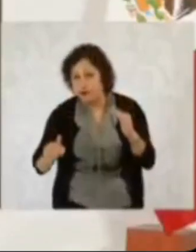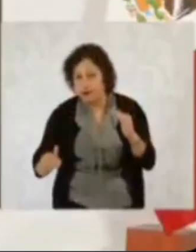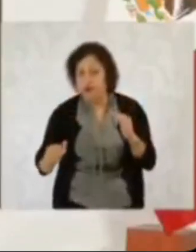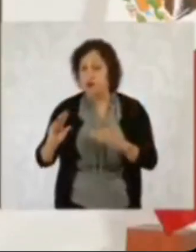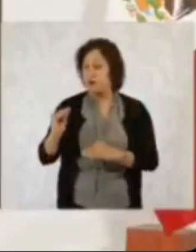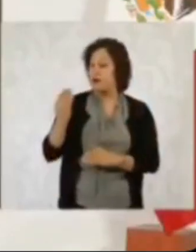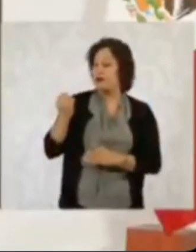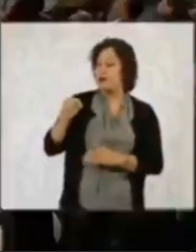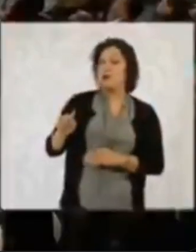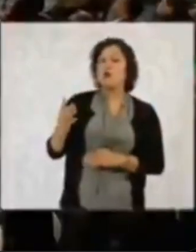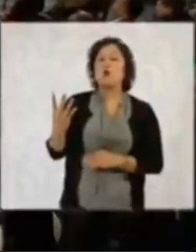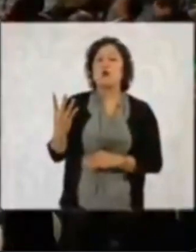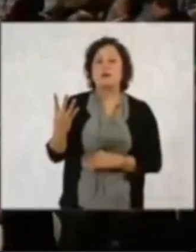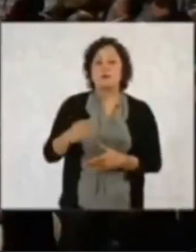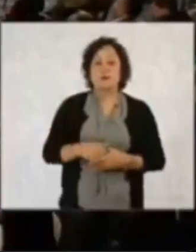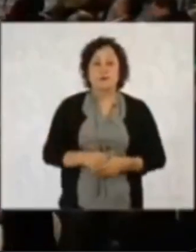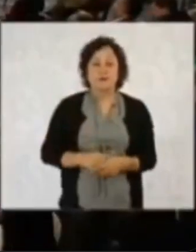99.4.